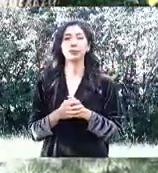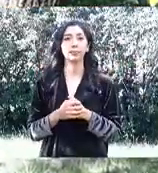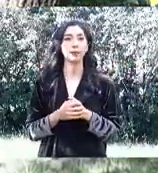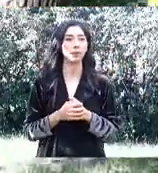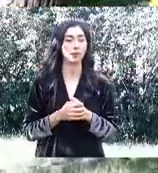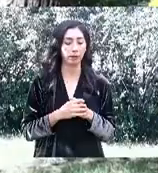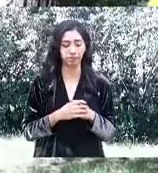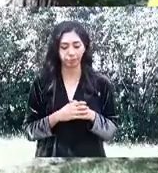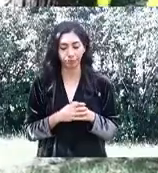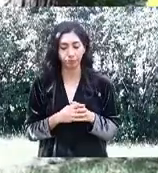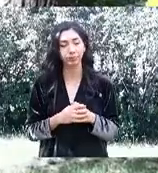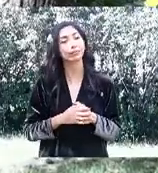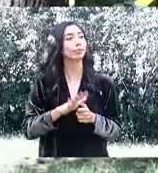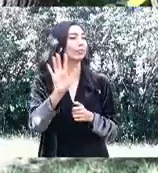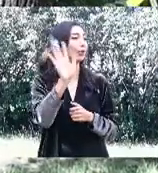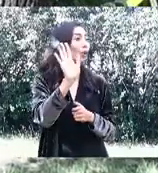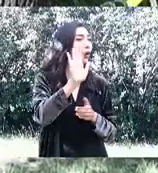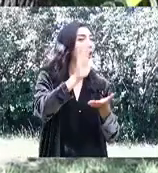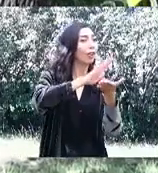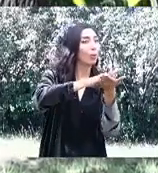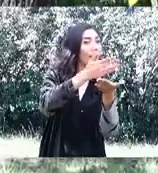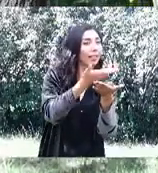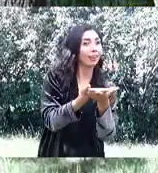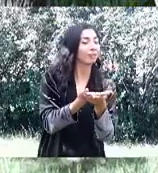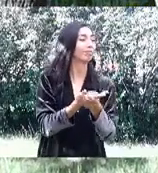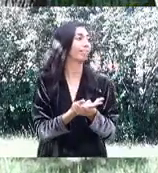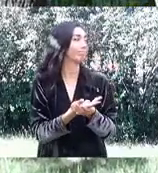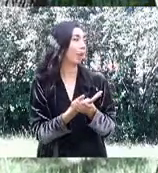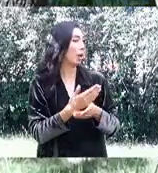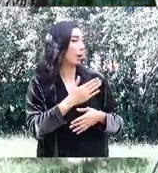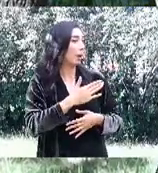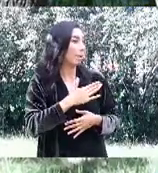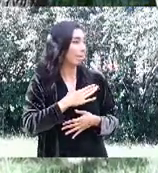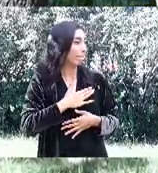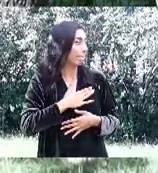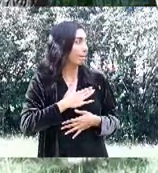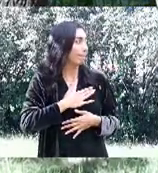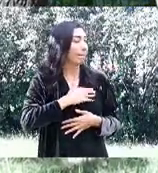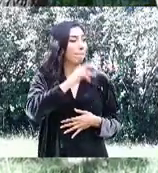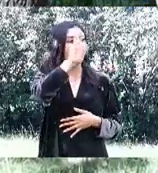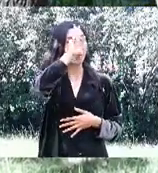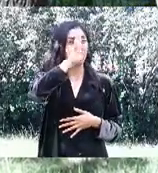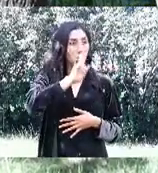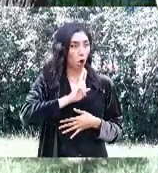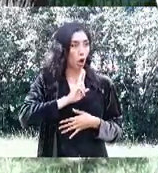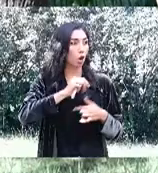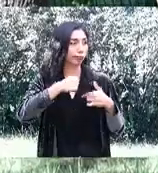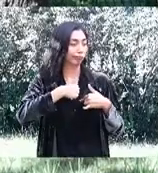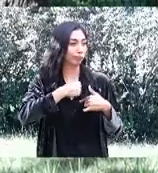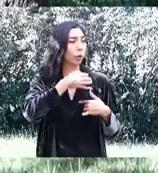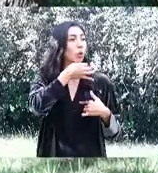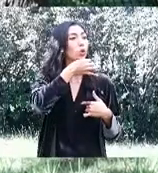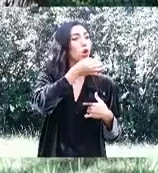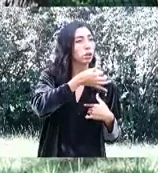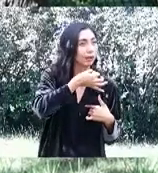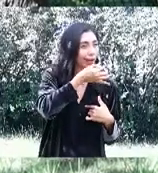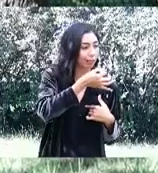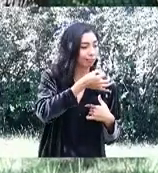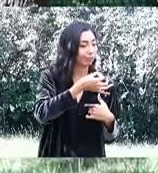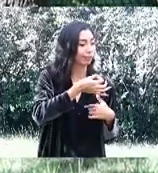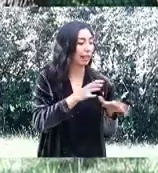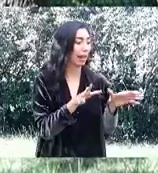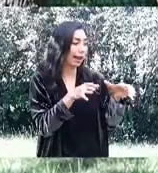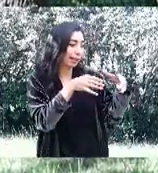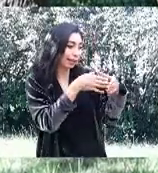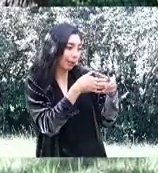divulgación Hola cómo están Bueno mi mi rol acá es contarles un poquito cóm el equipo